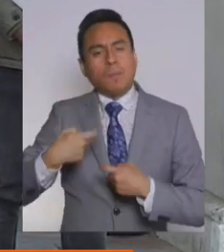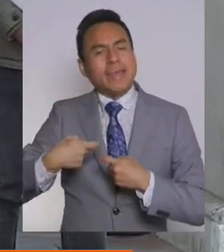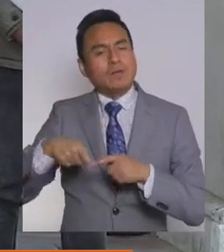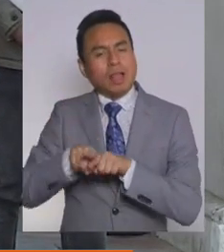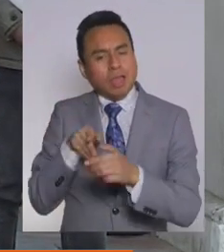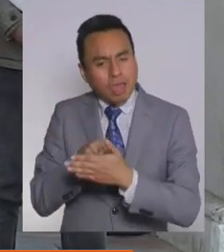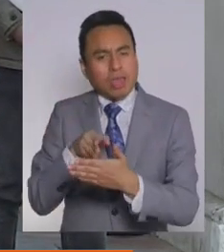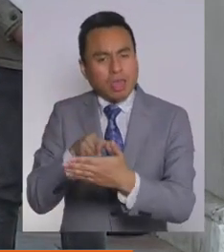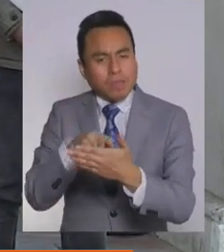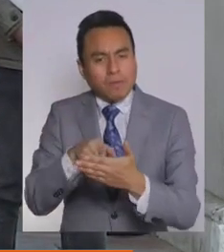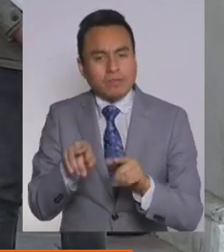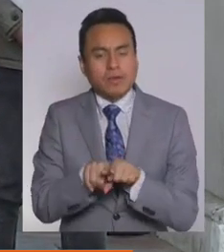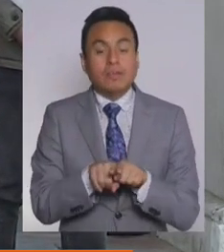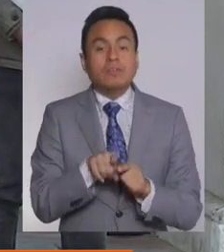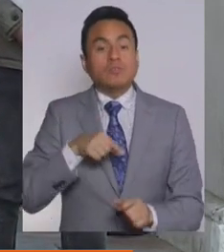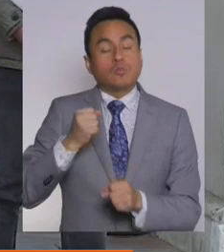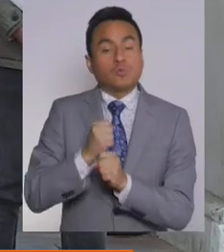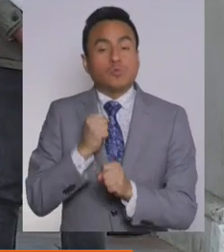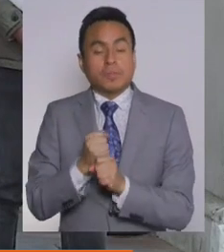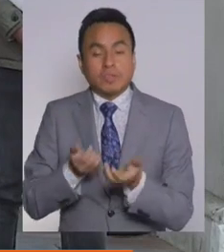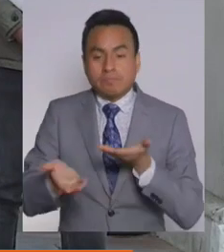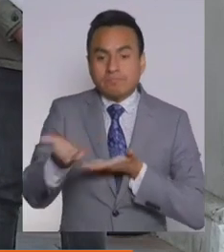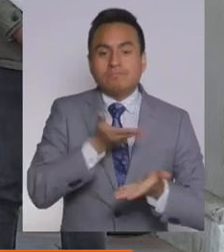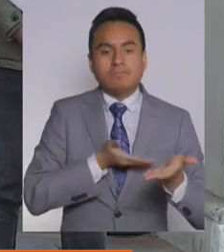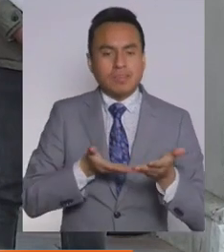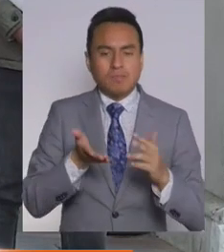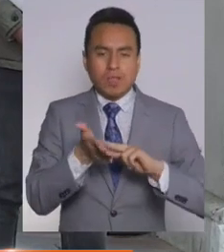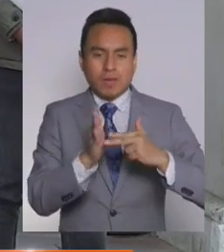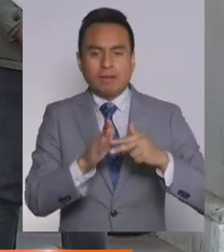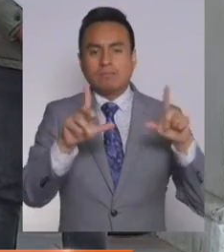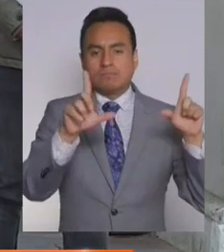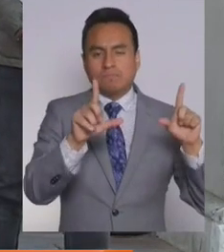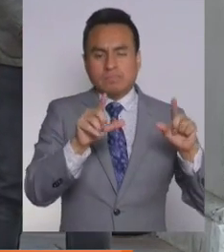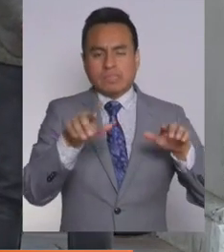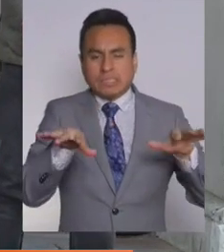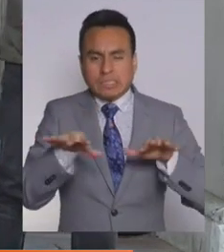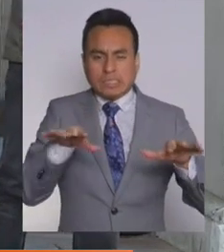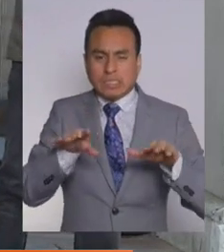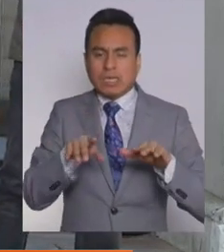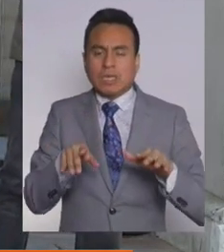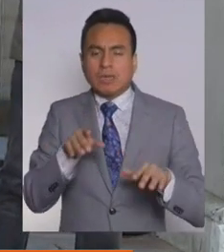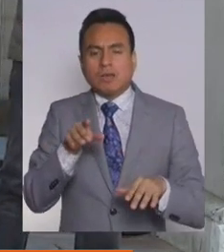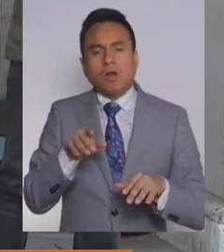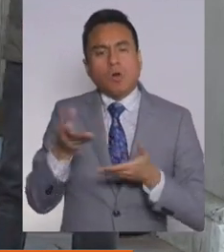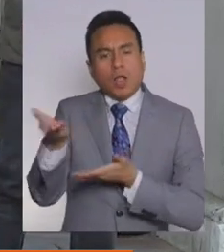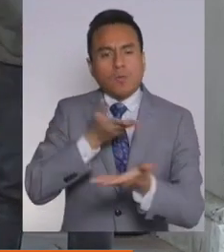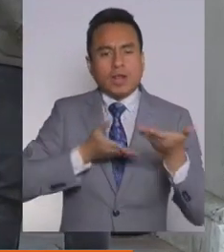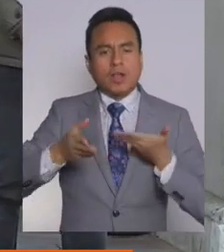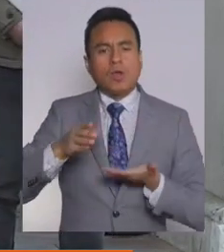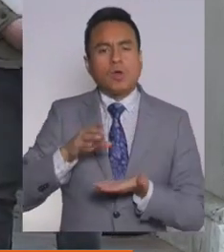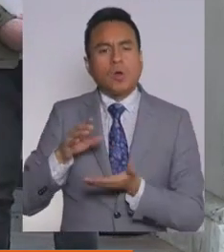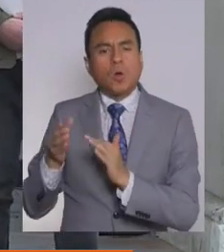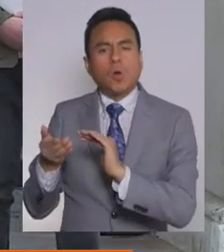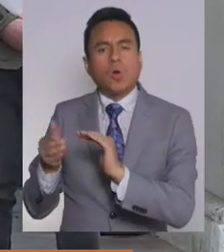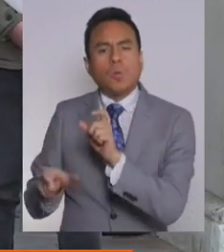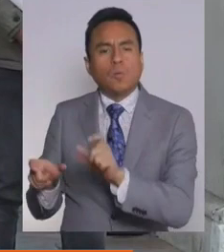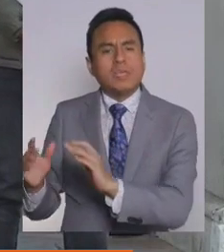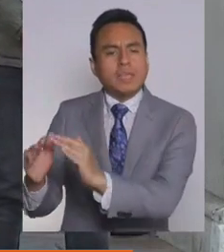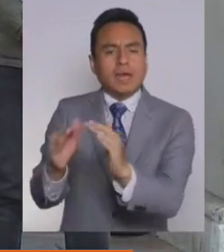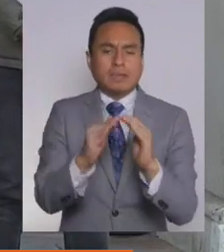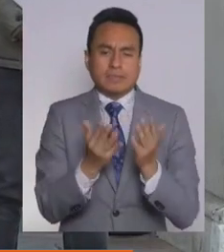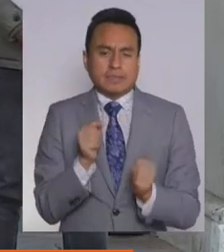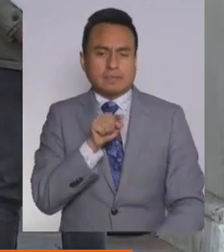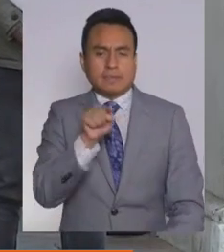camino. Entonces, trabajando conjuntamente podemos subsanarlo, podemos sobrellevarlo, podemos colaborar más con la comunidad que está muy necesitada